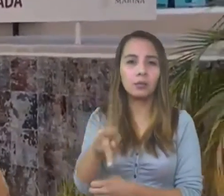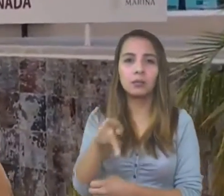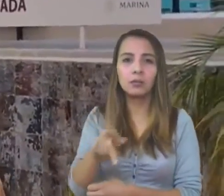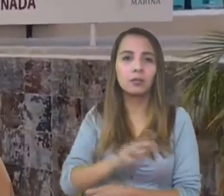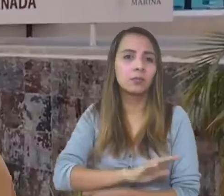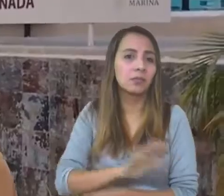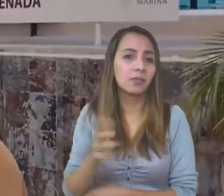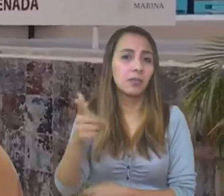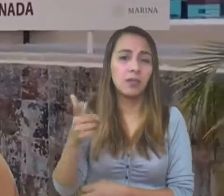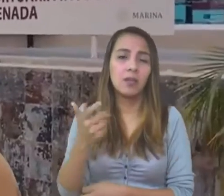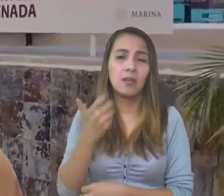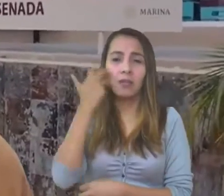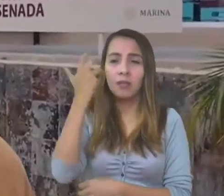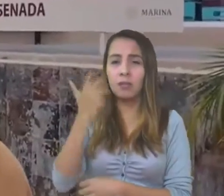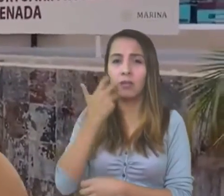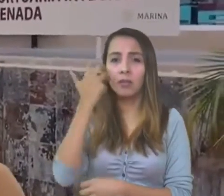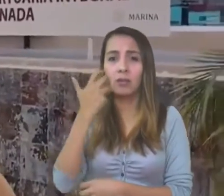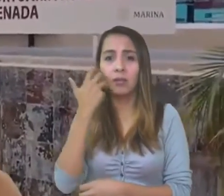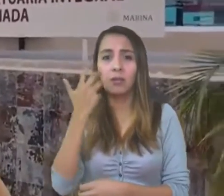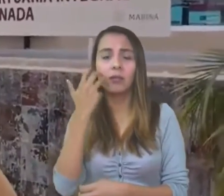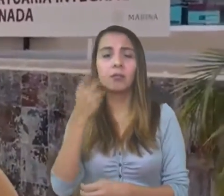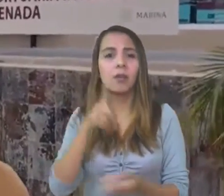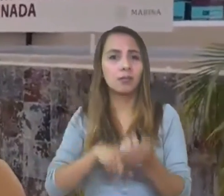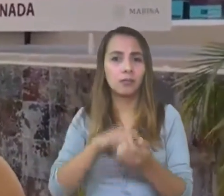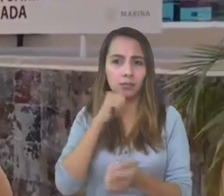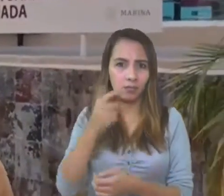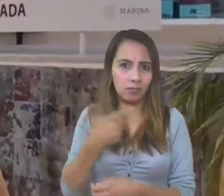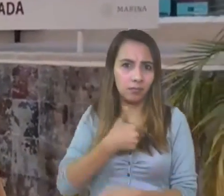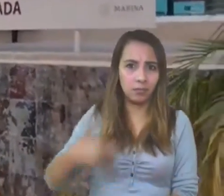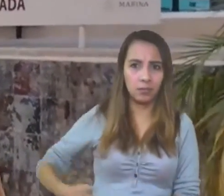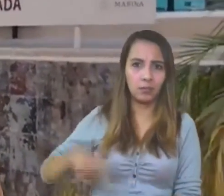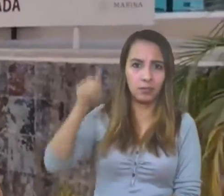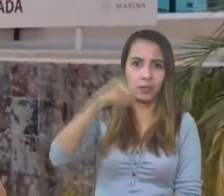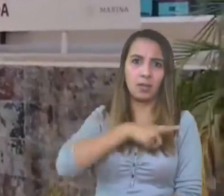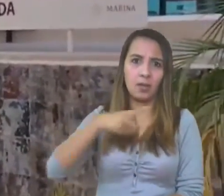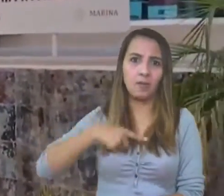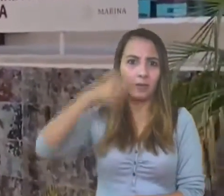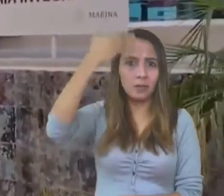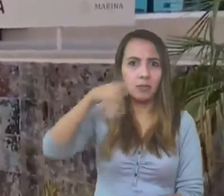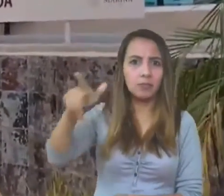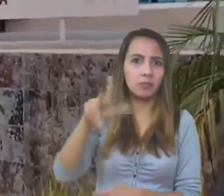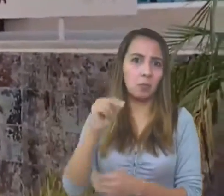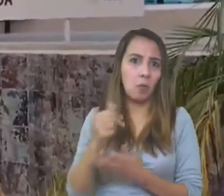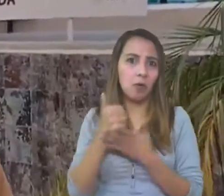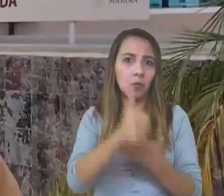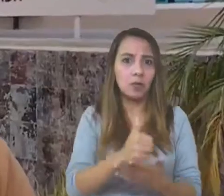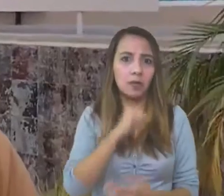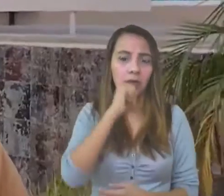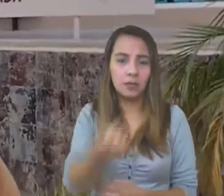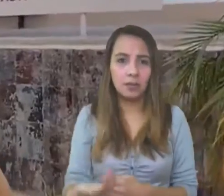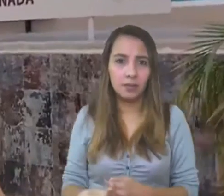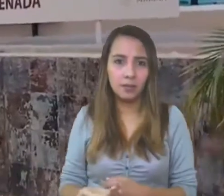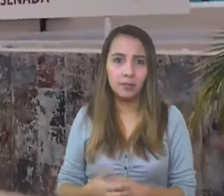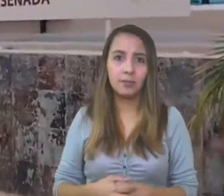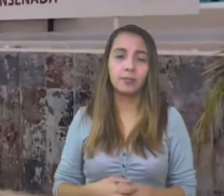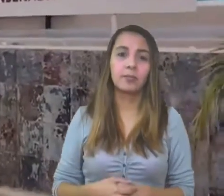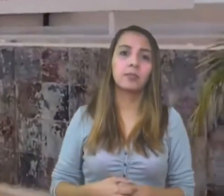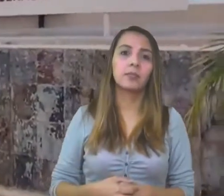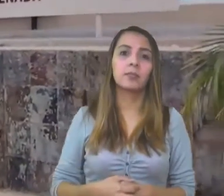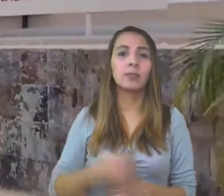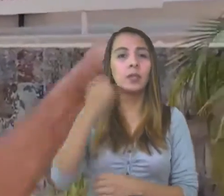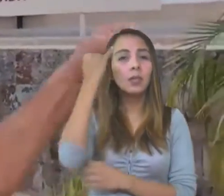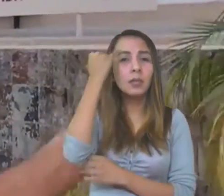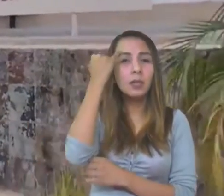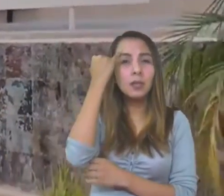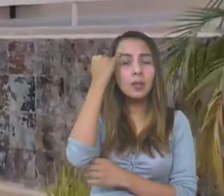es un simulador porque el presidente tiene que saberlo, porque claro, pues no tiene gente que le ayudan, pues. Claro. Cuando, que